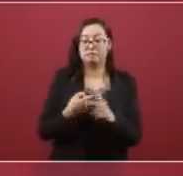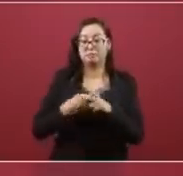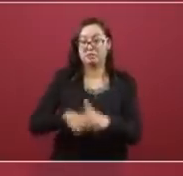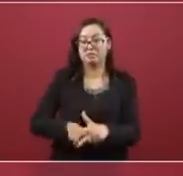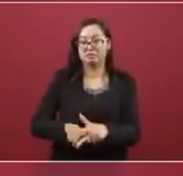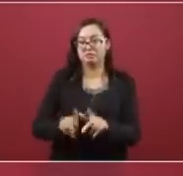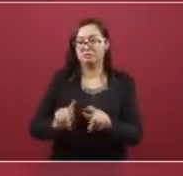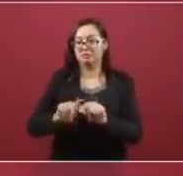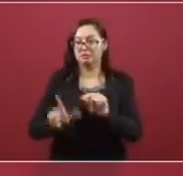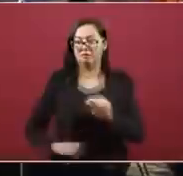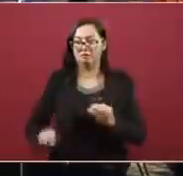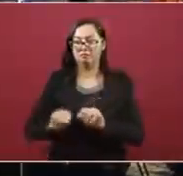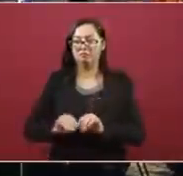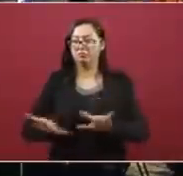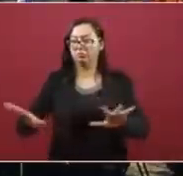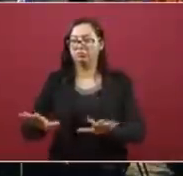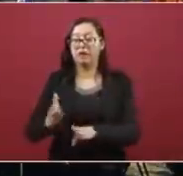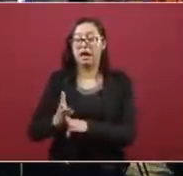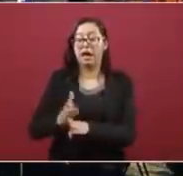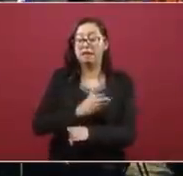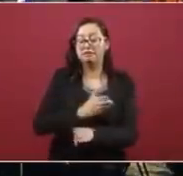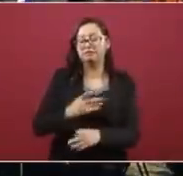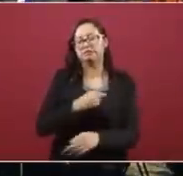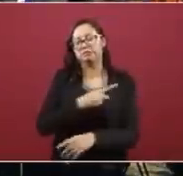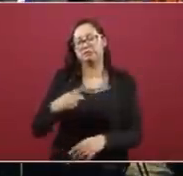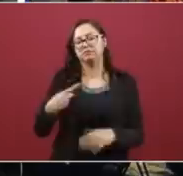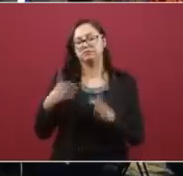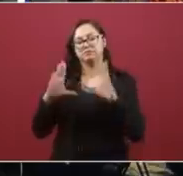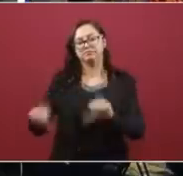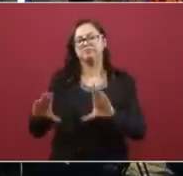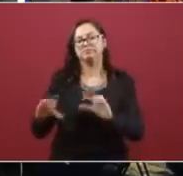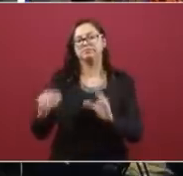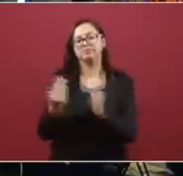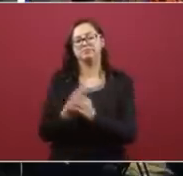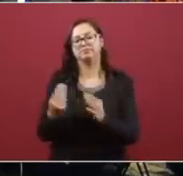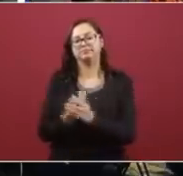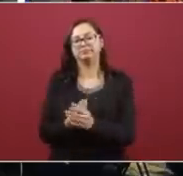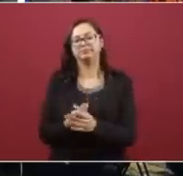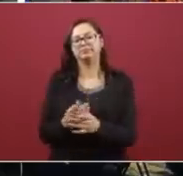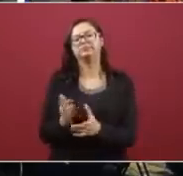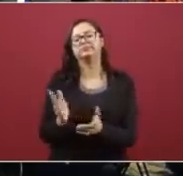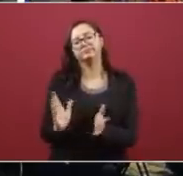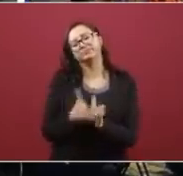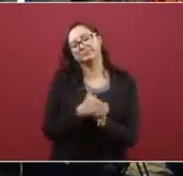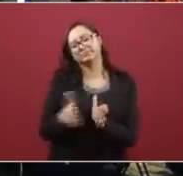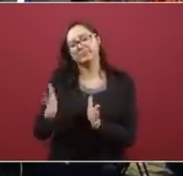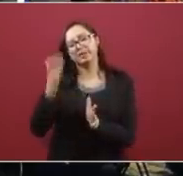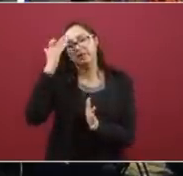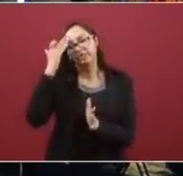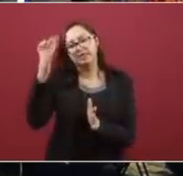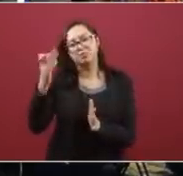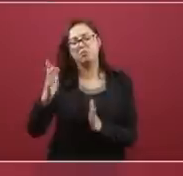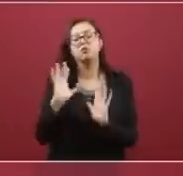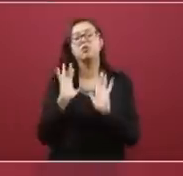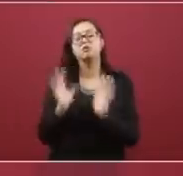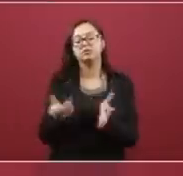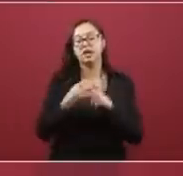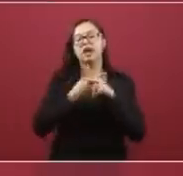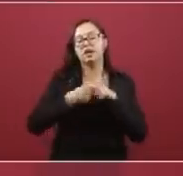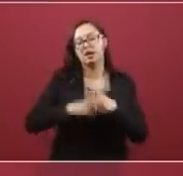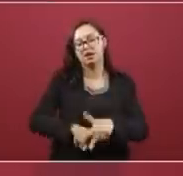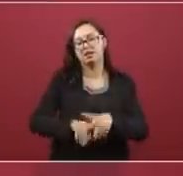a que empiecen a actuar. Eh y eso puede llevar algún tiempo. Ya estamos